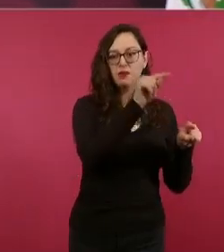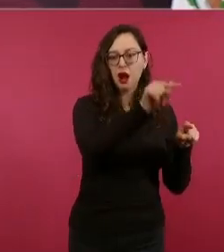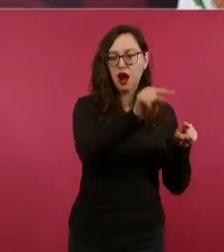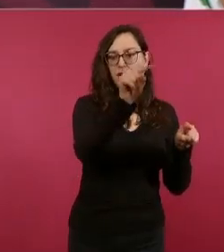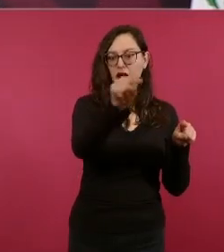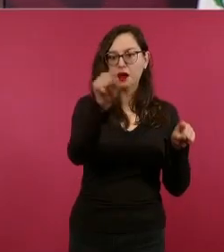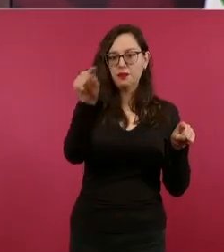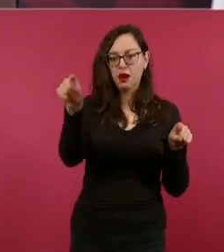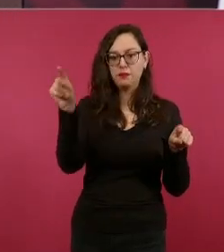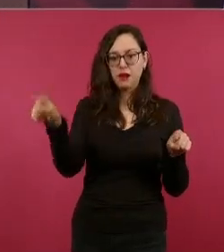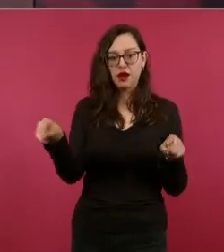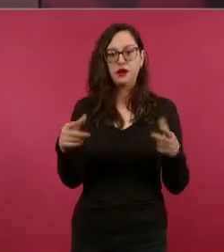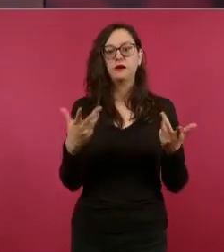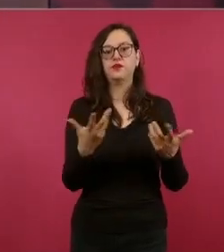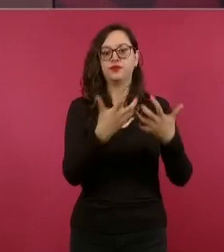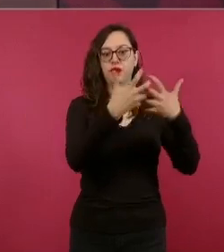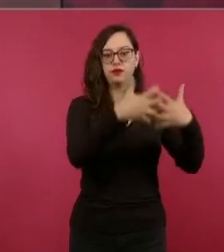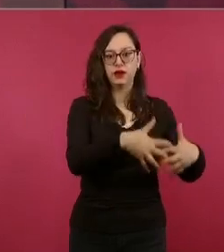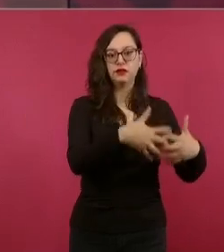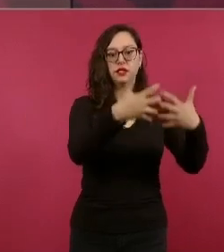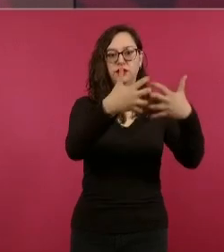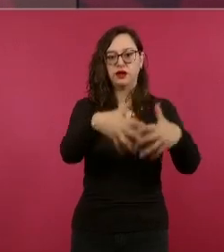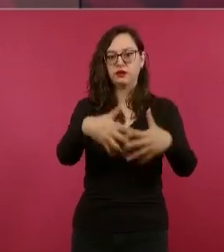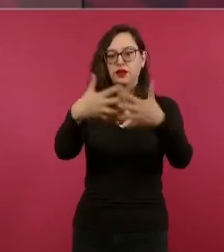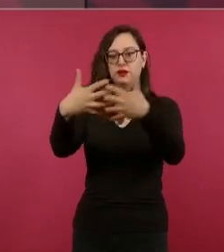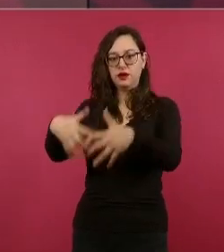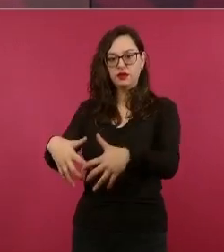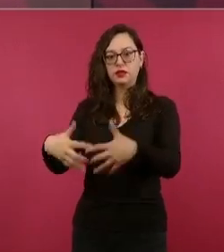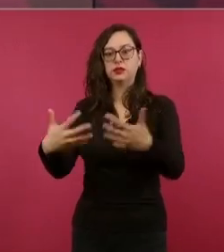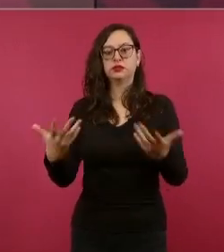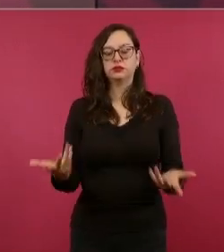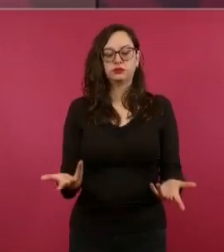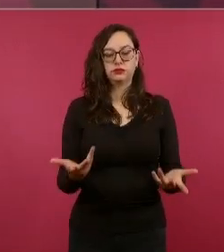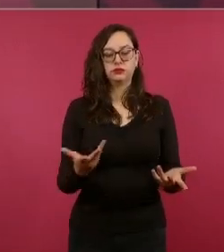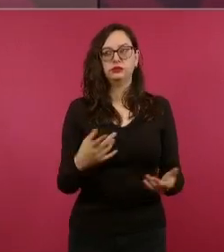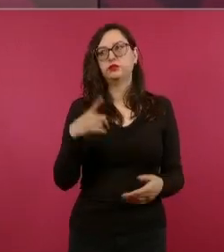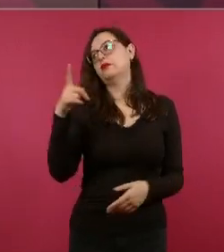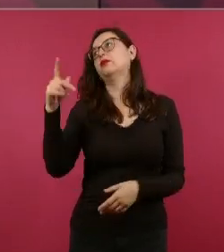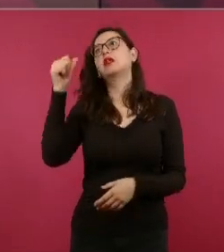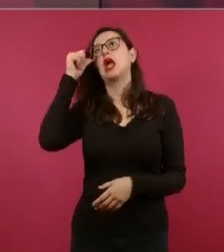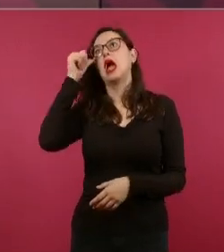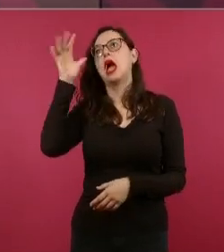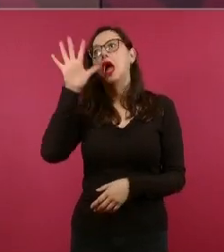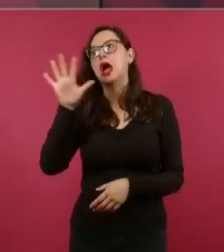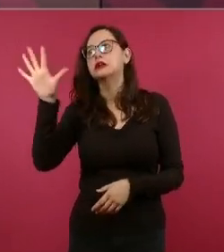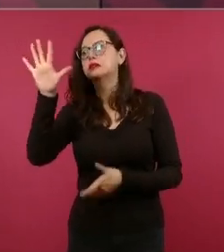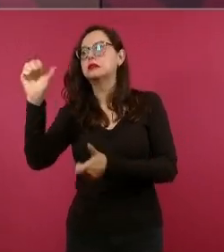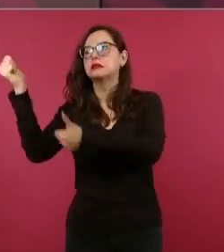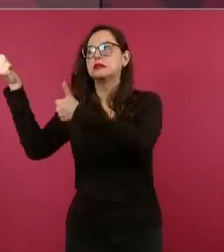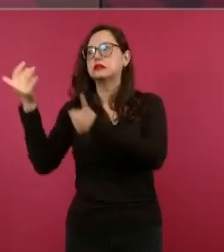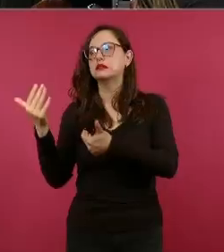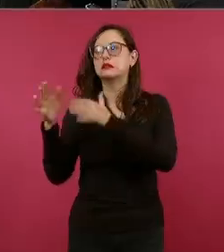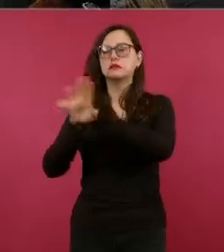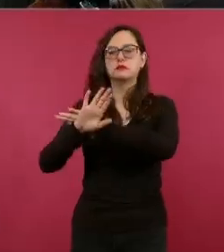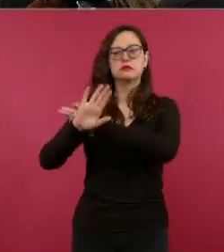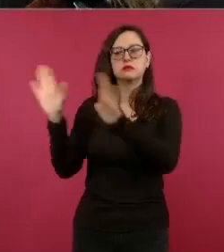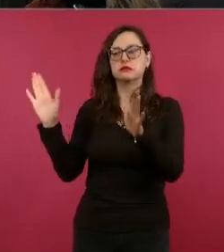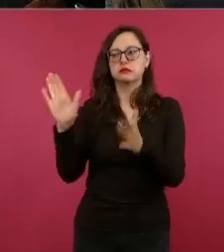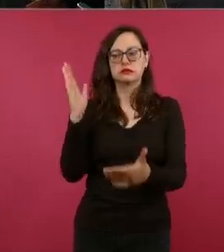fábricas de chips, de semiconductores en Estados Unidos, en